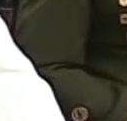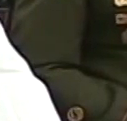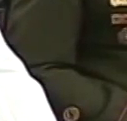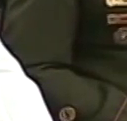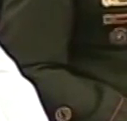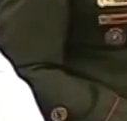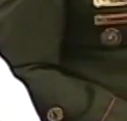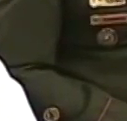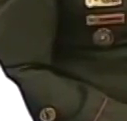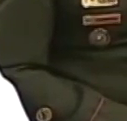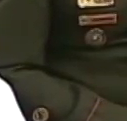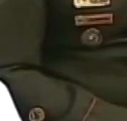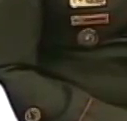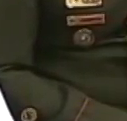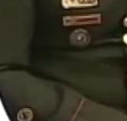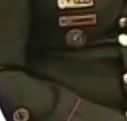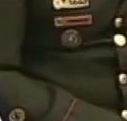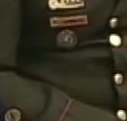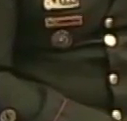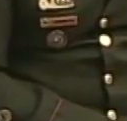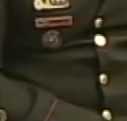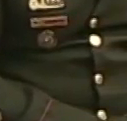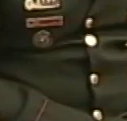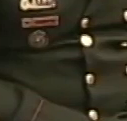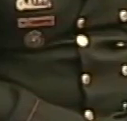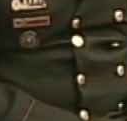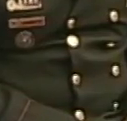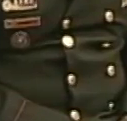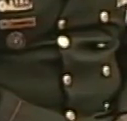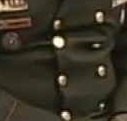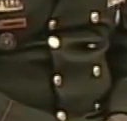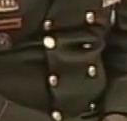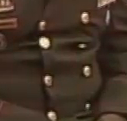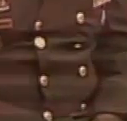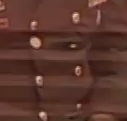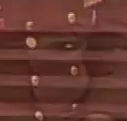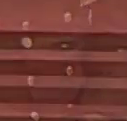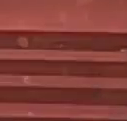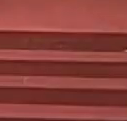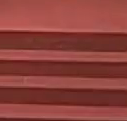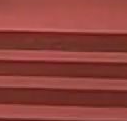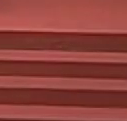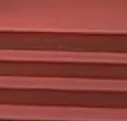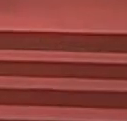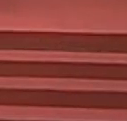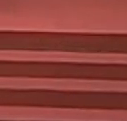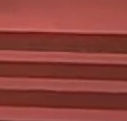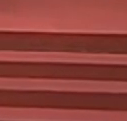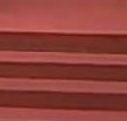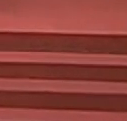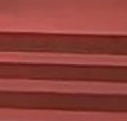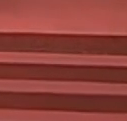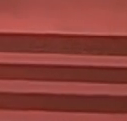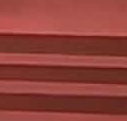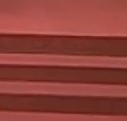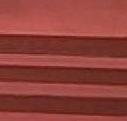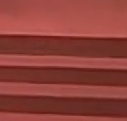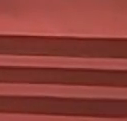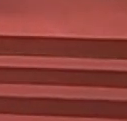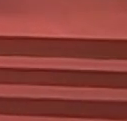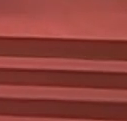Parte de las grabaciones que quedaron registradas de un Zoom sin número de pruebas